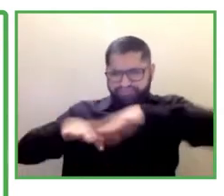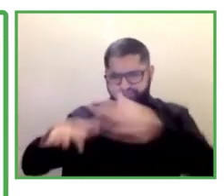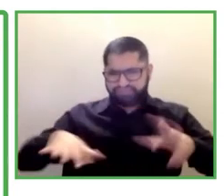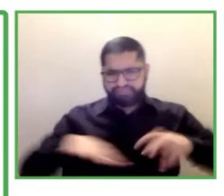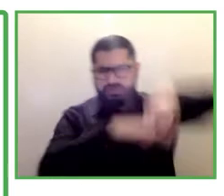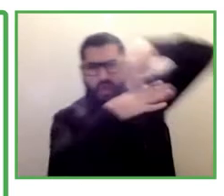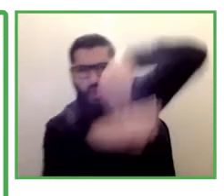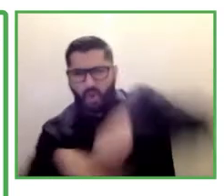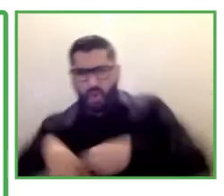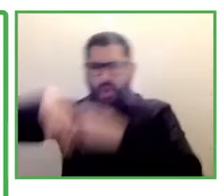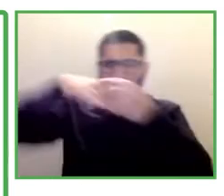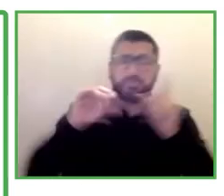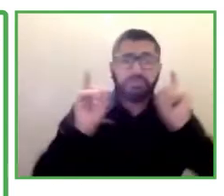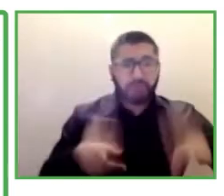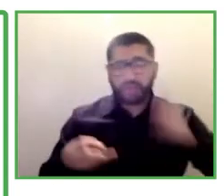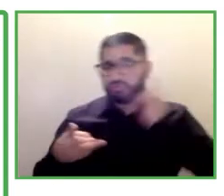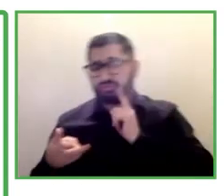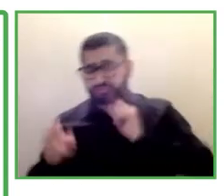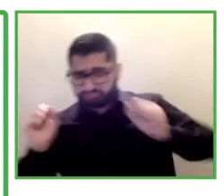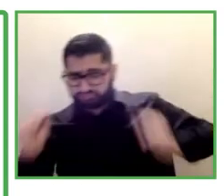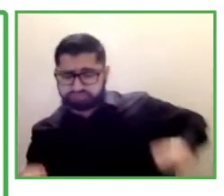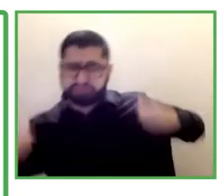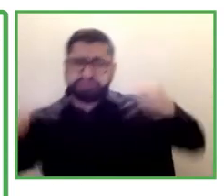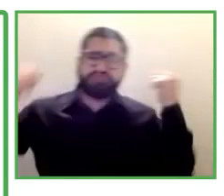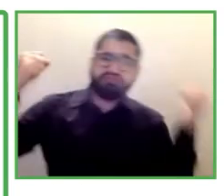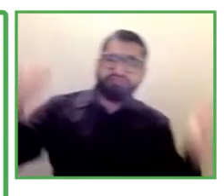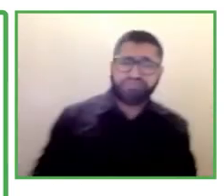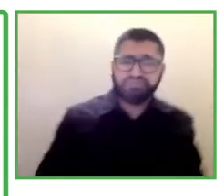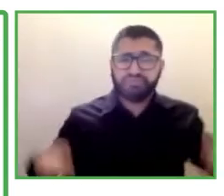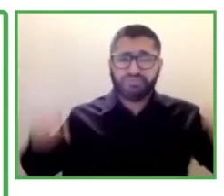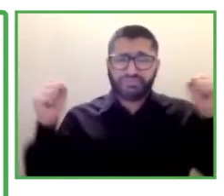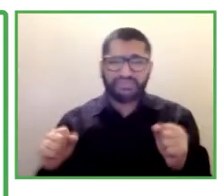estigma. Hay que intentar comprender